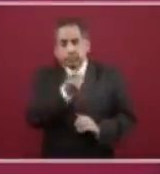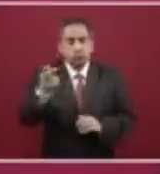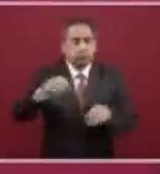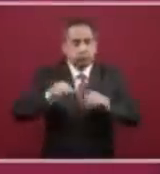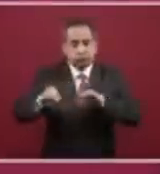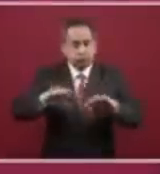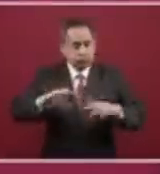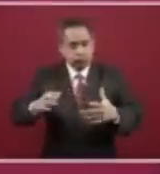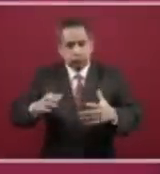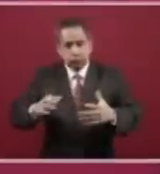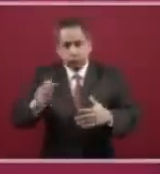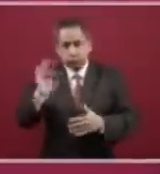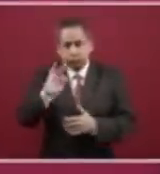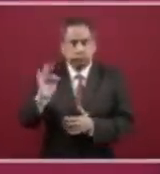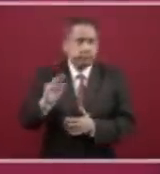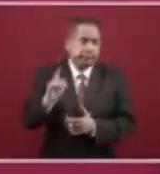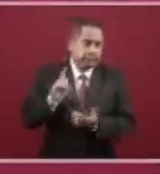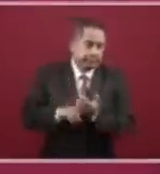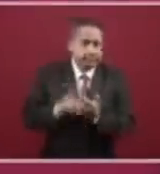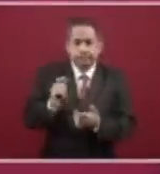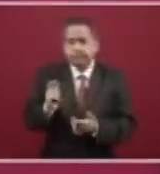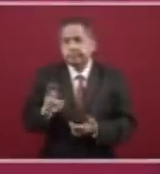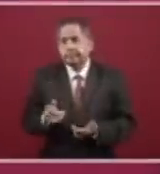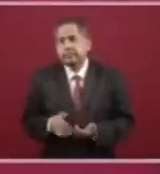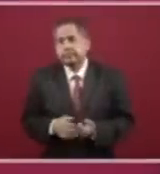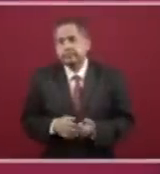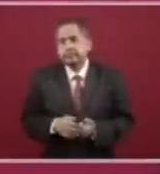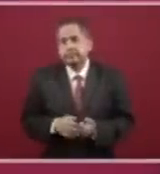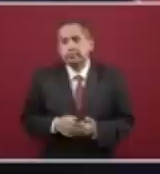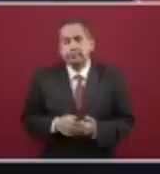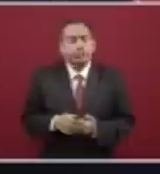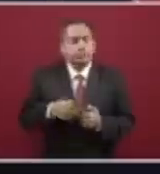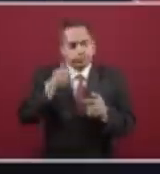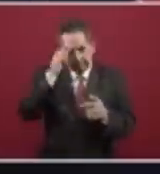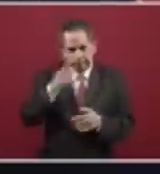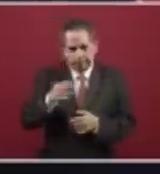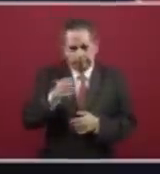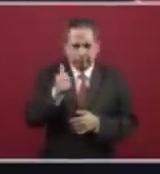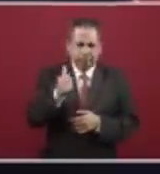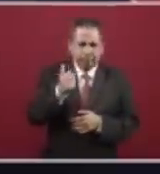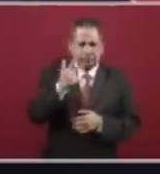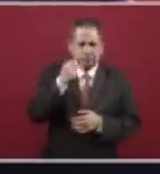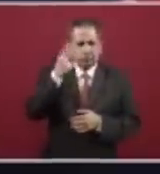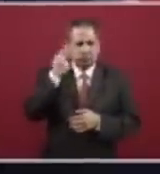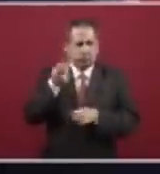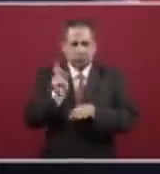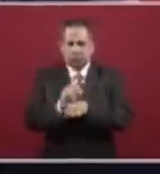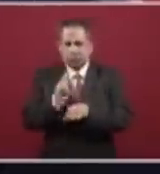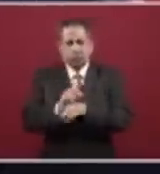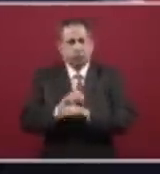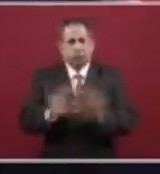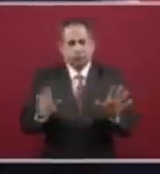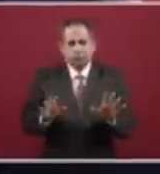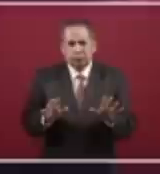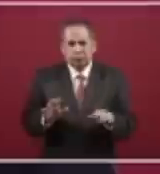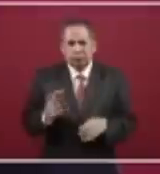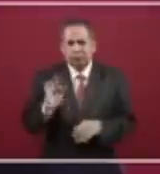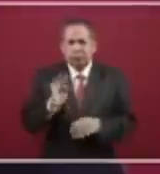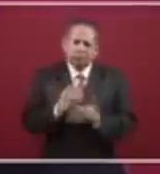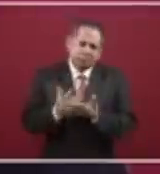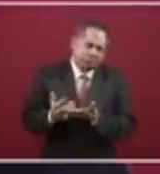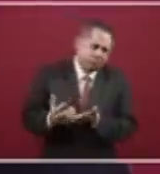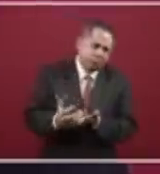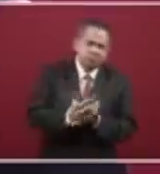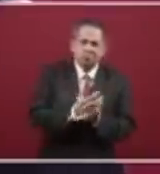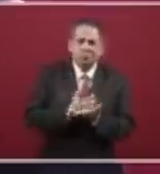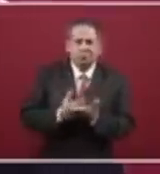en donde solo se ocupen 6 o 8 horas diarias y pueden estar ganando